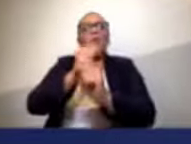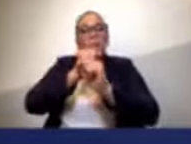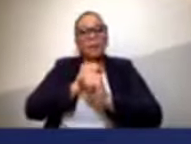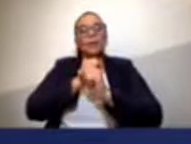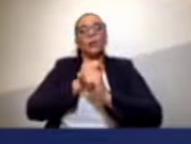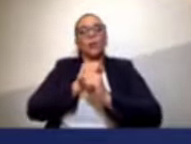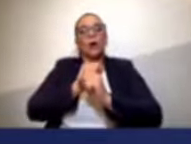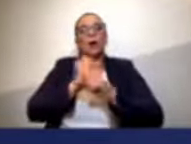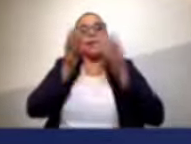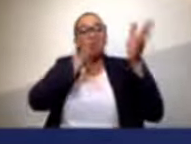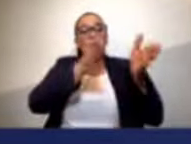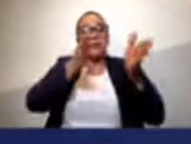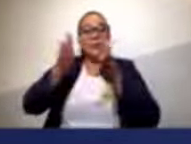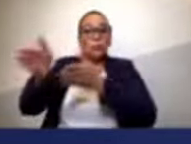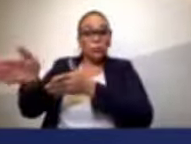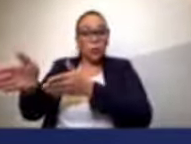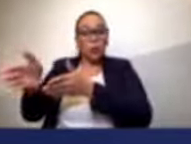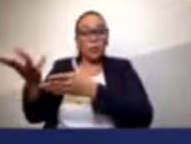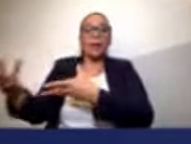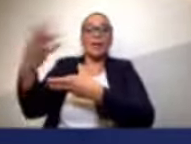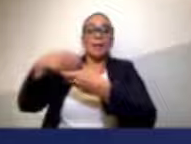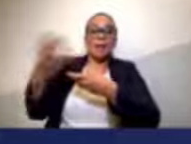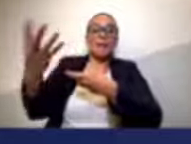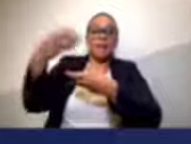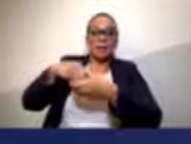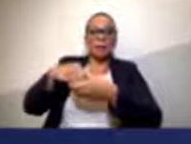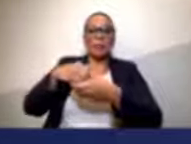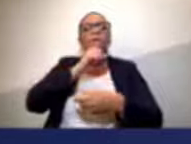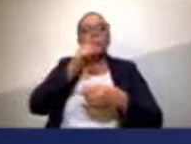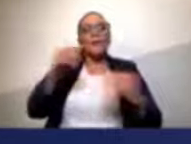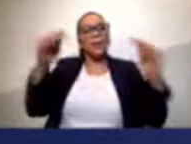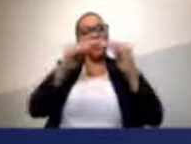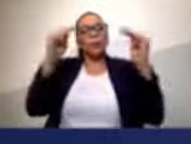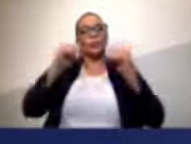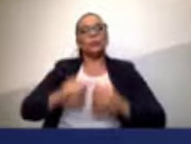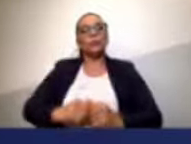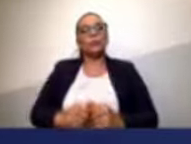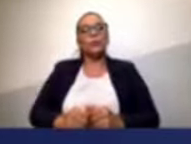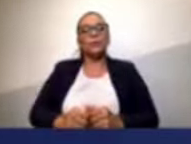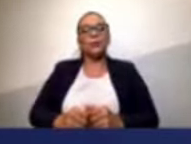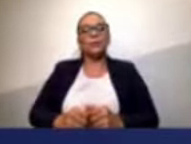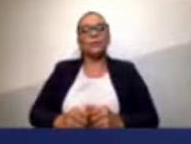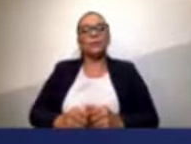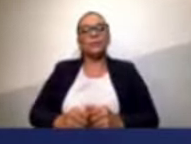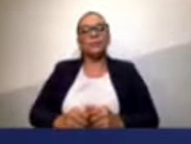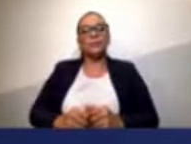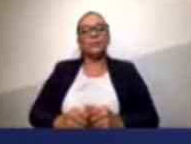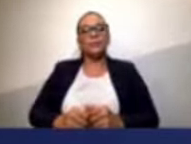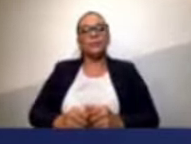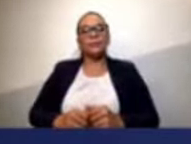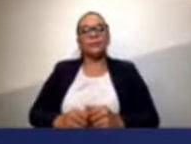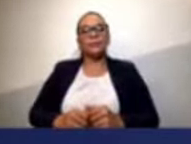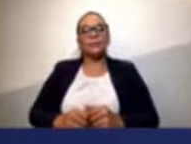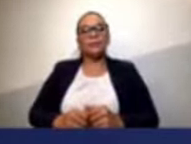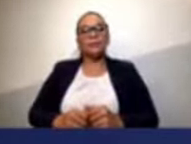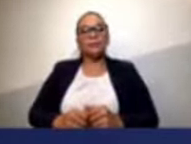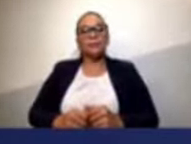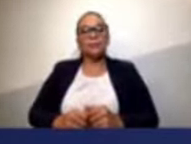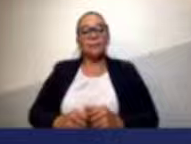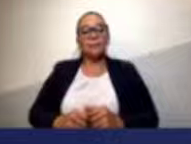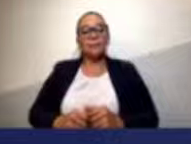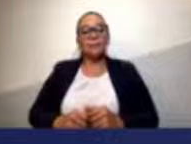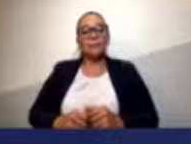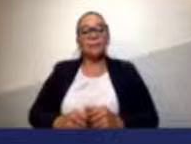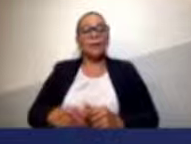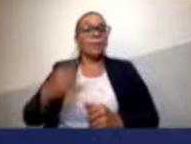que la distribución del ingreso sea justa. Porque una vez que los niños y niñas tuvieron